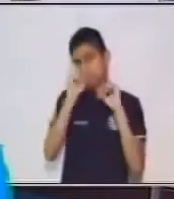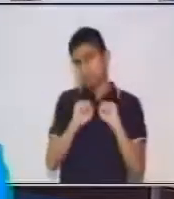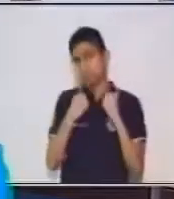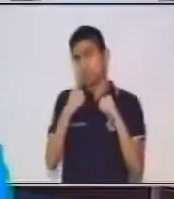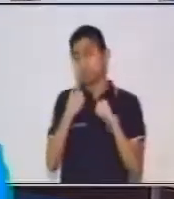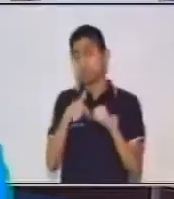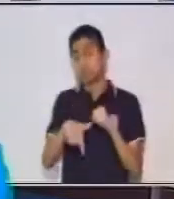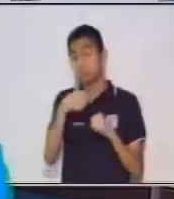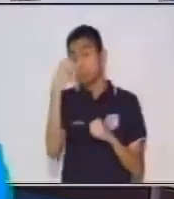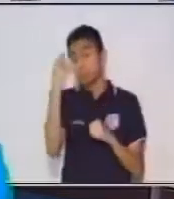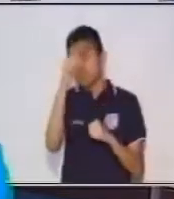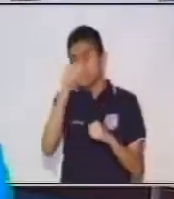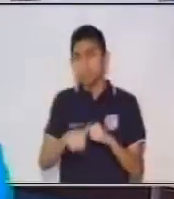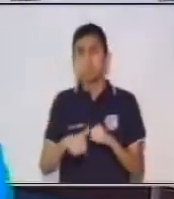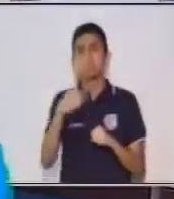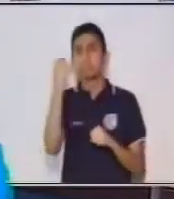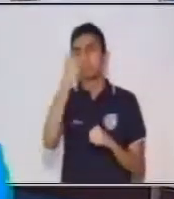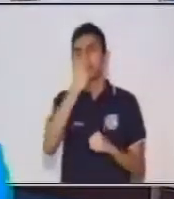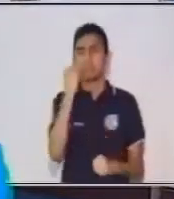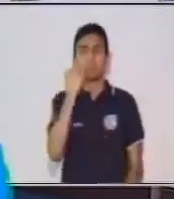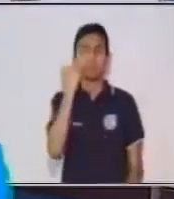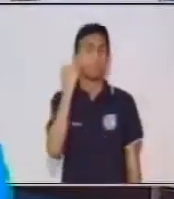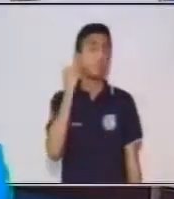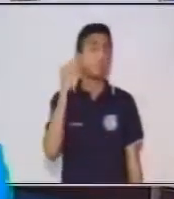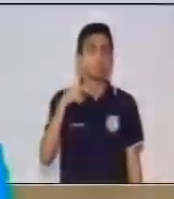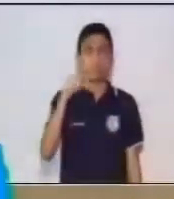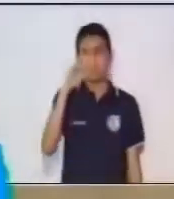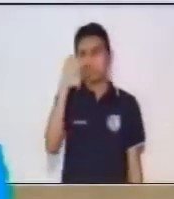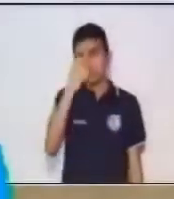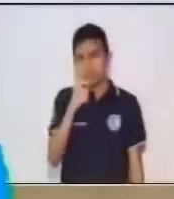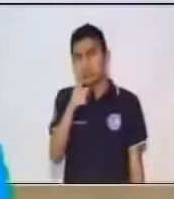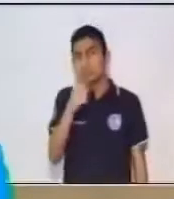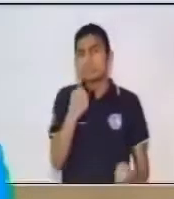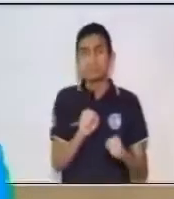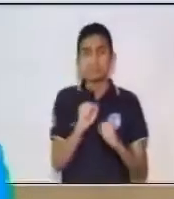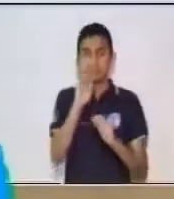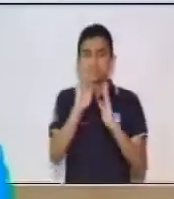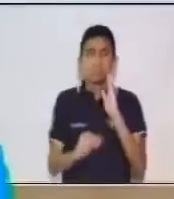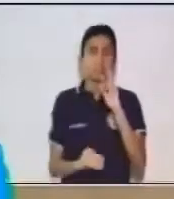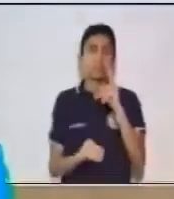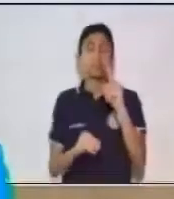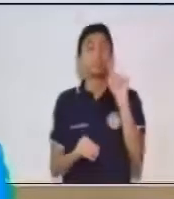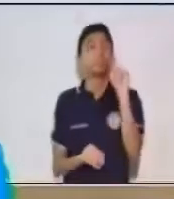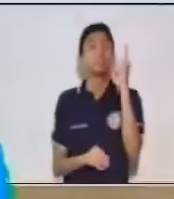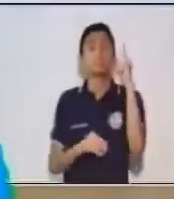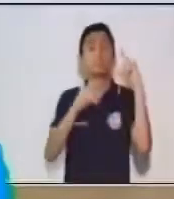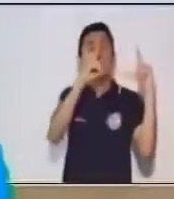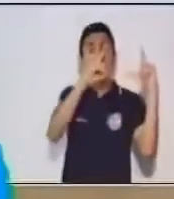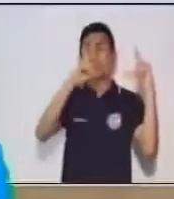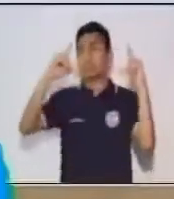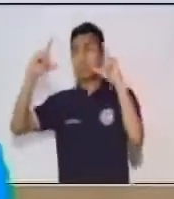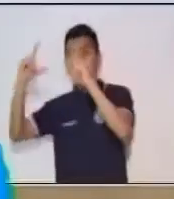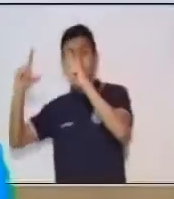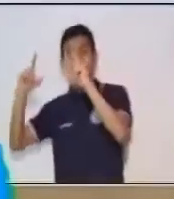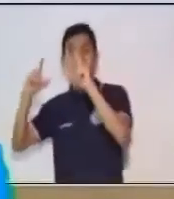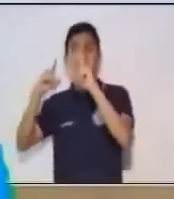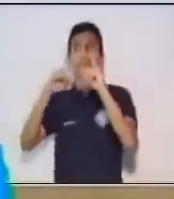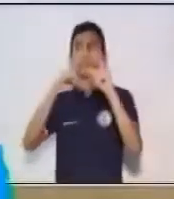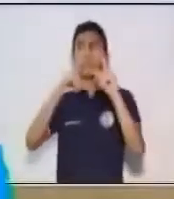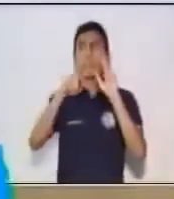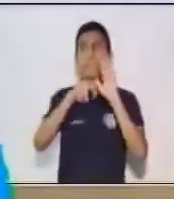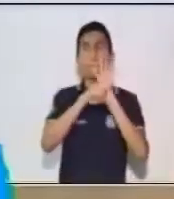Voy a trabajar con los signos y tú colocas el resto. El primer paréntesis tiene un